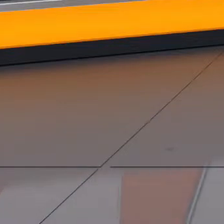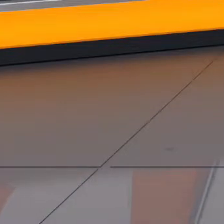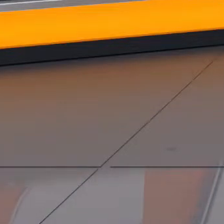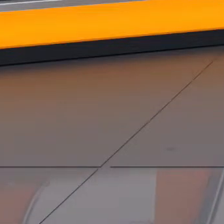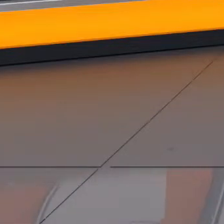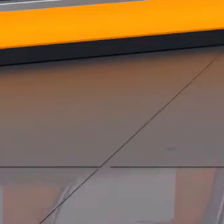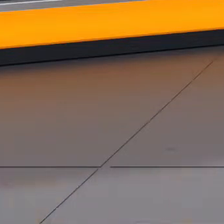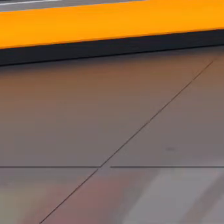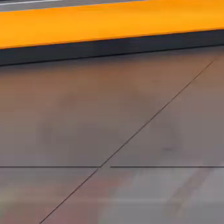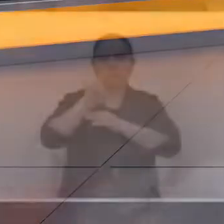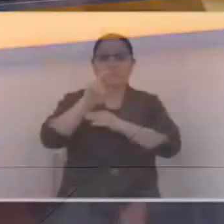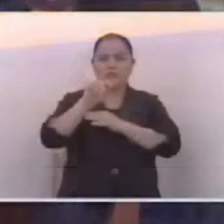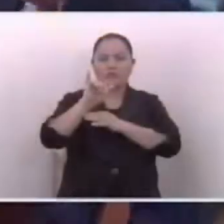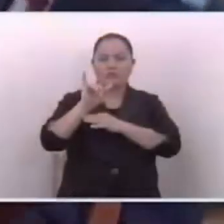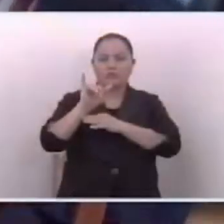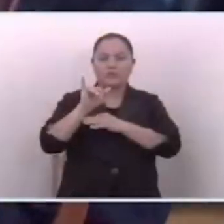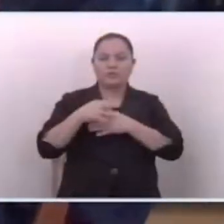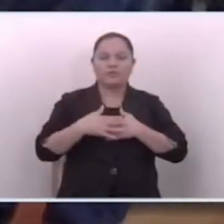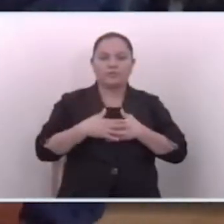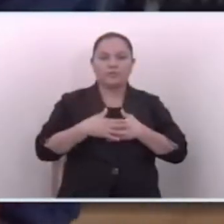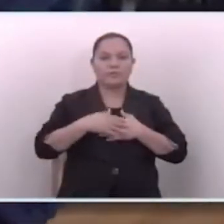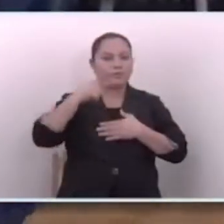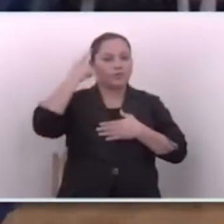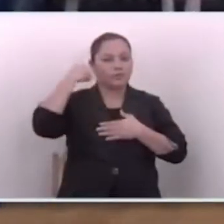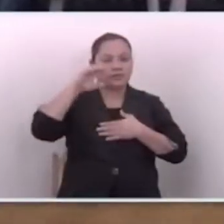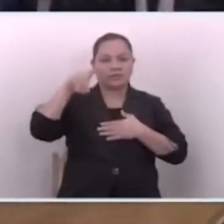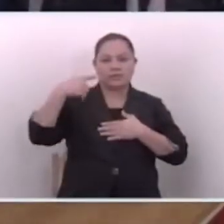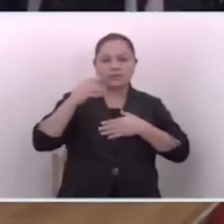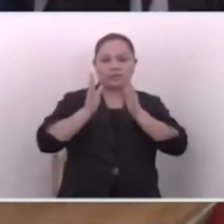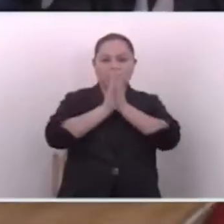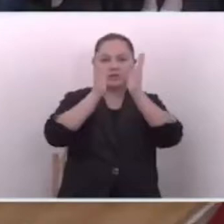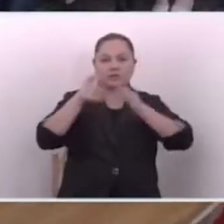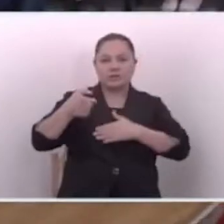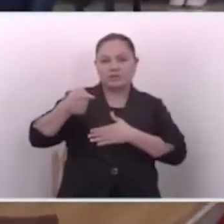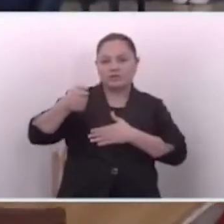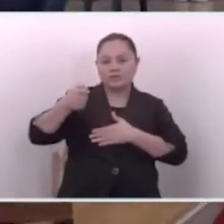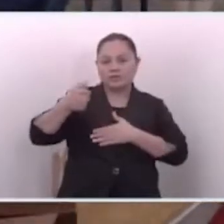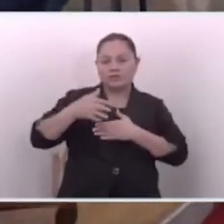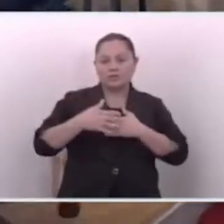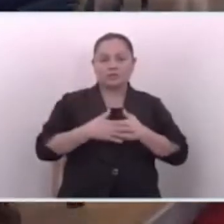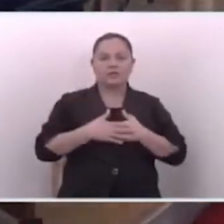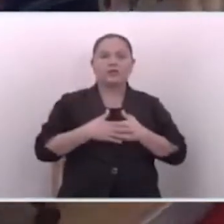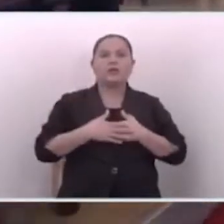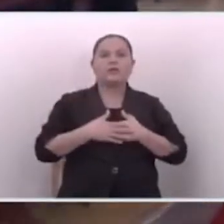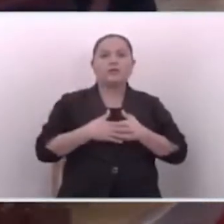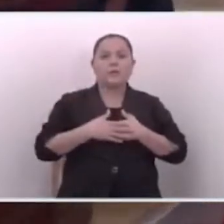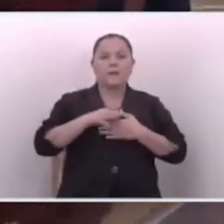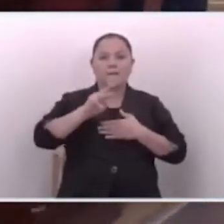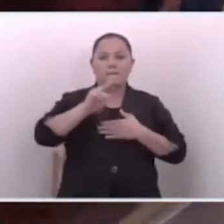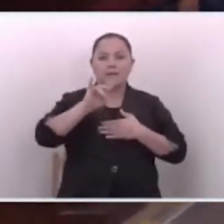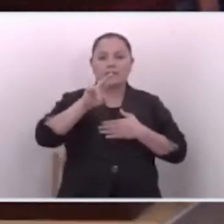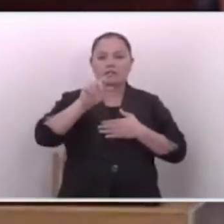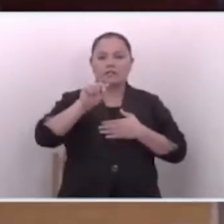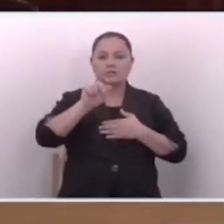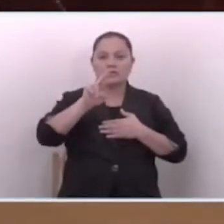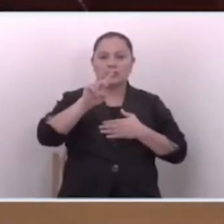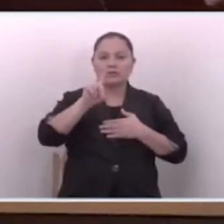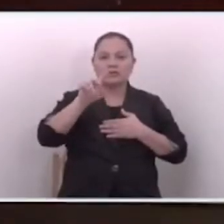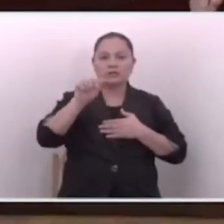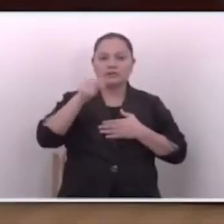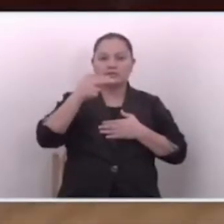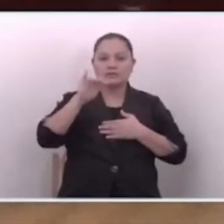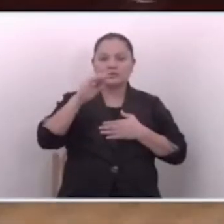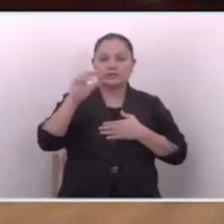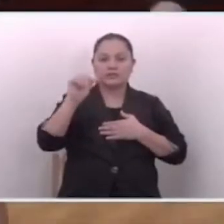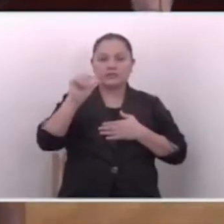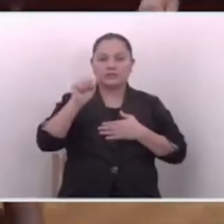estructuras criminales. El Gabinete de Seguridad llegó nuevamente a la Asamblea Legislativa para solicitar que se extienda